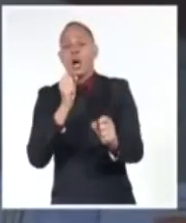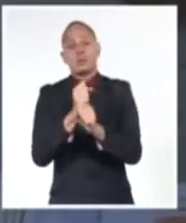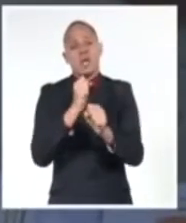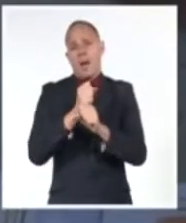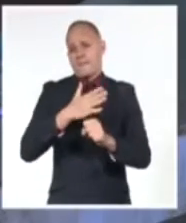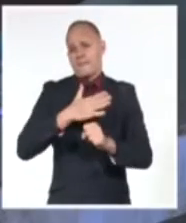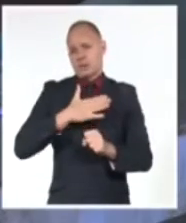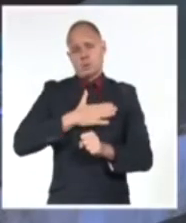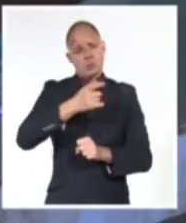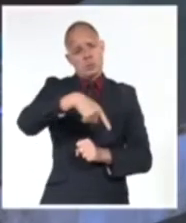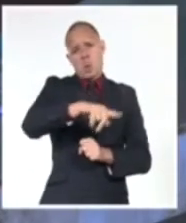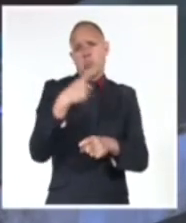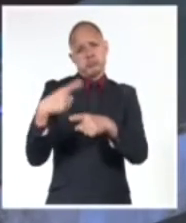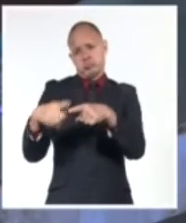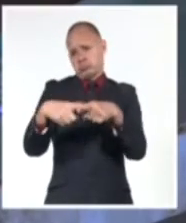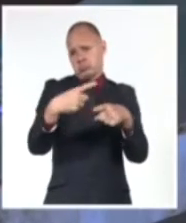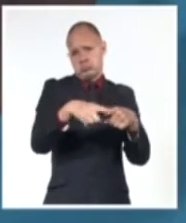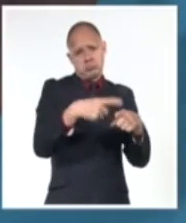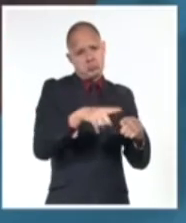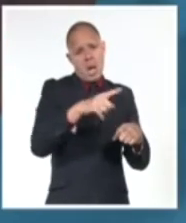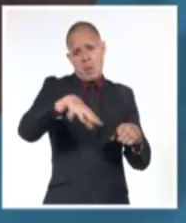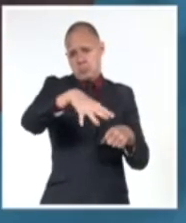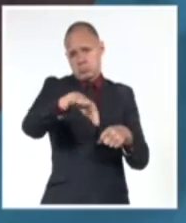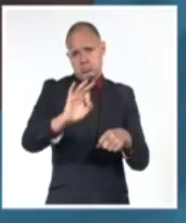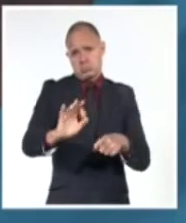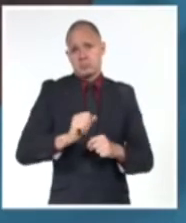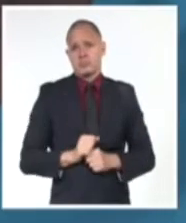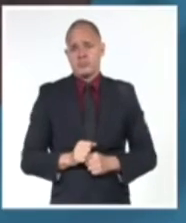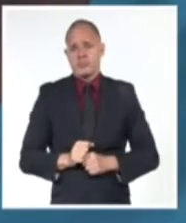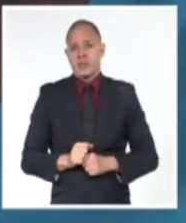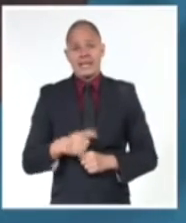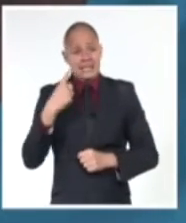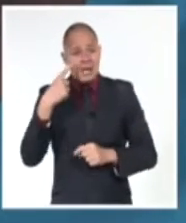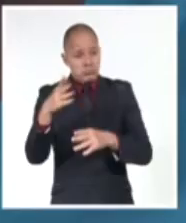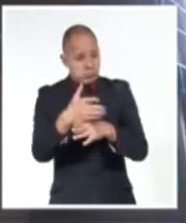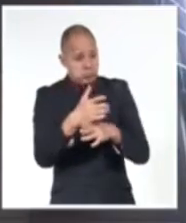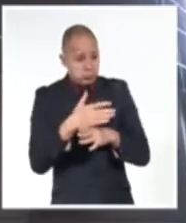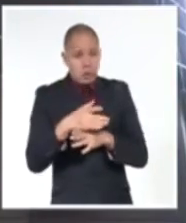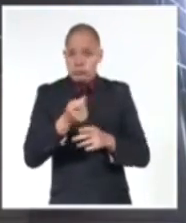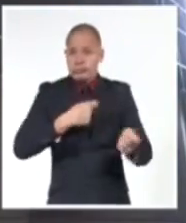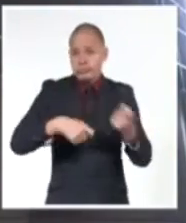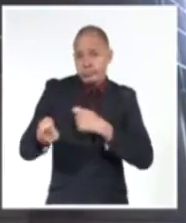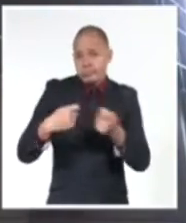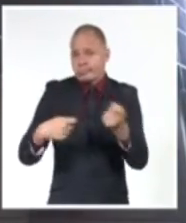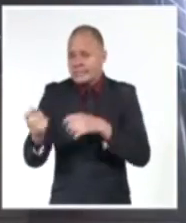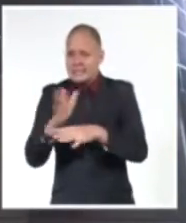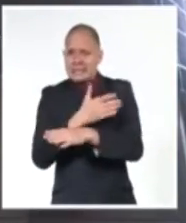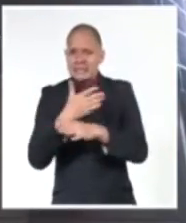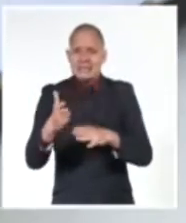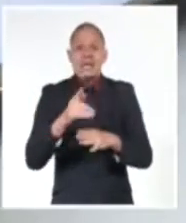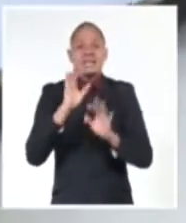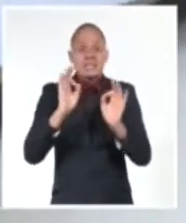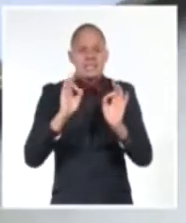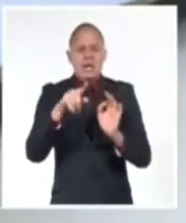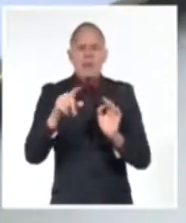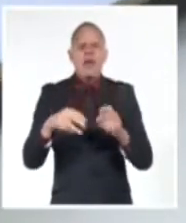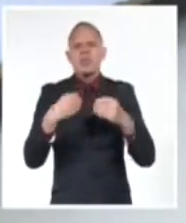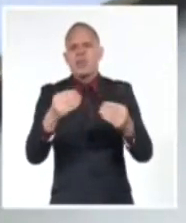propia y de proyectos de desarrollo local. Todos diversifican ofertas y generan más de 3.000 empleos.